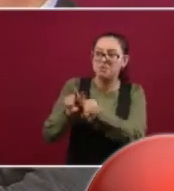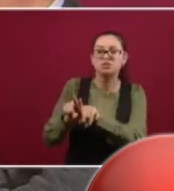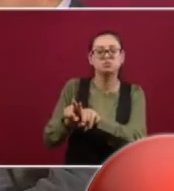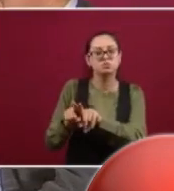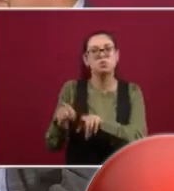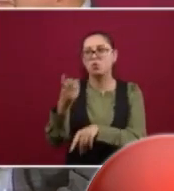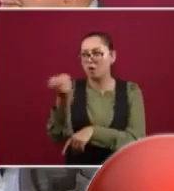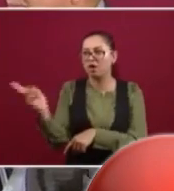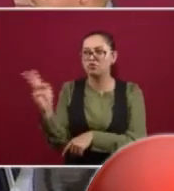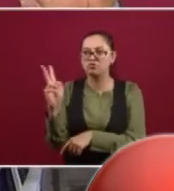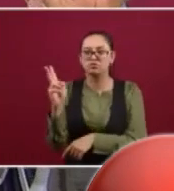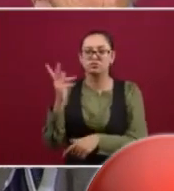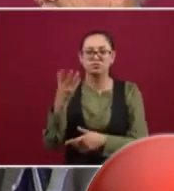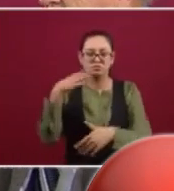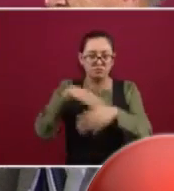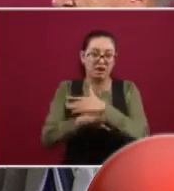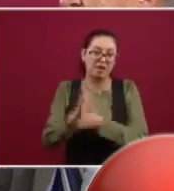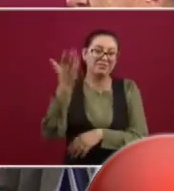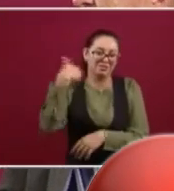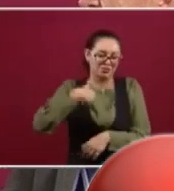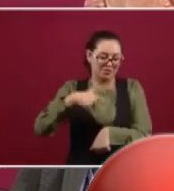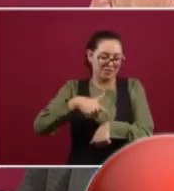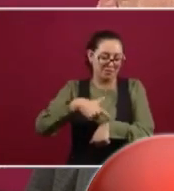oír al fin este